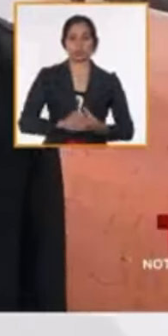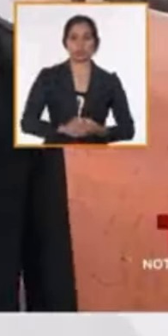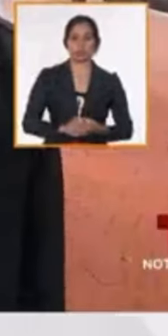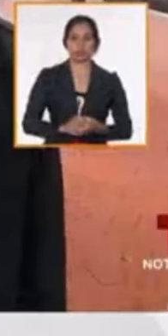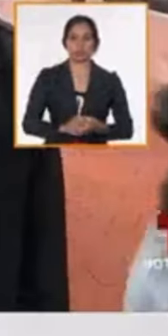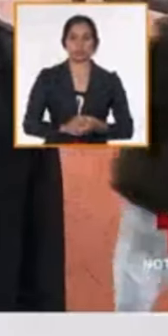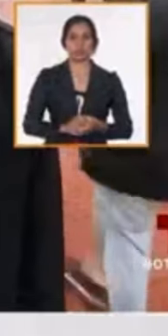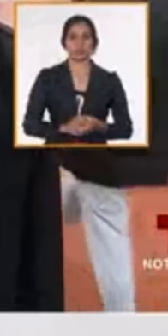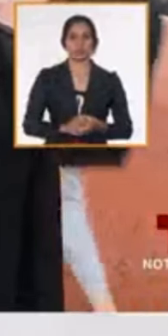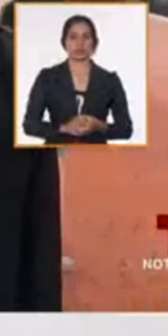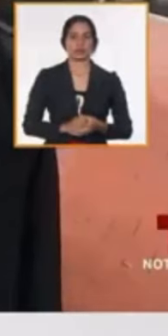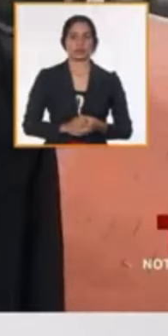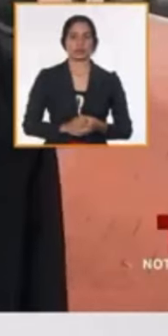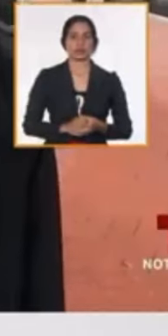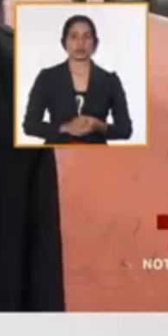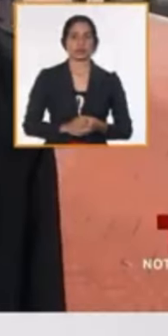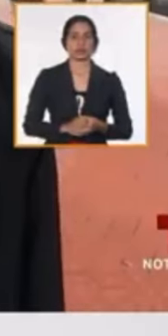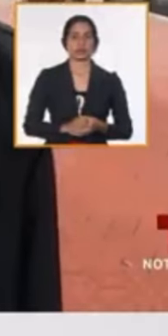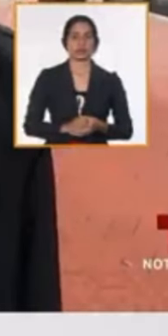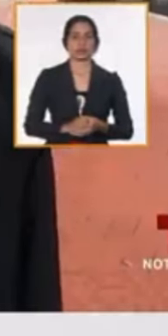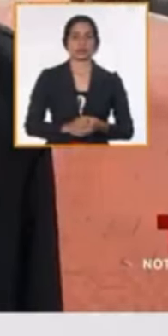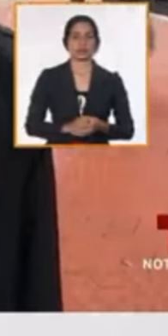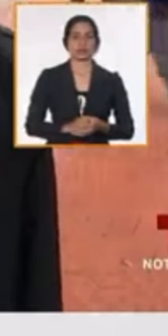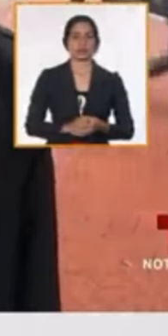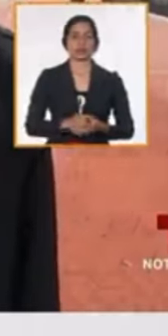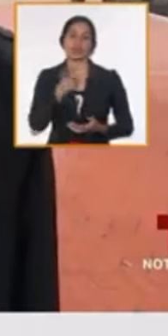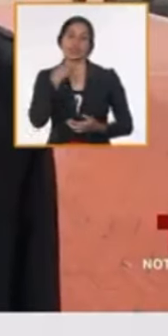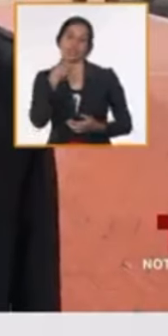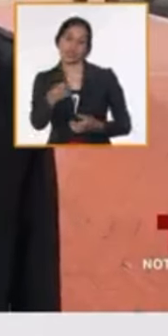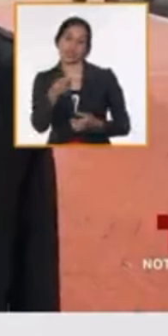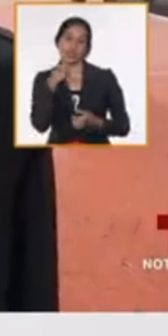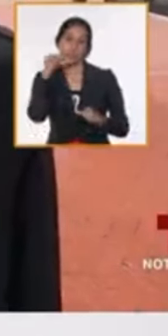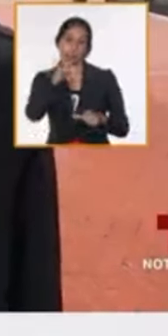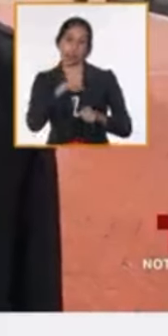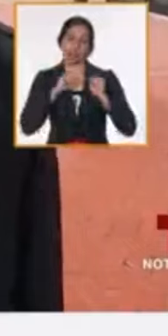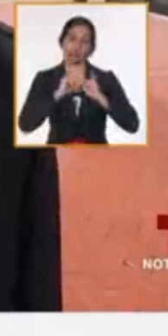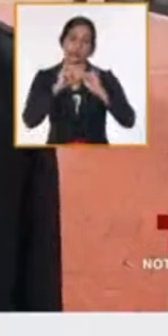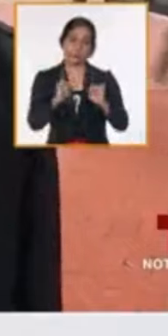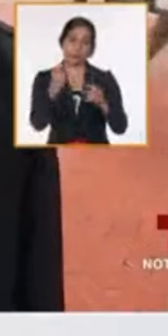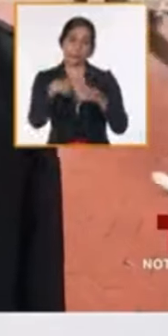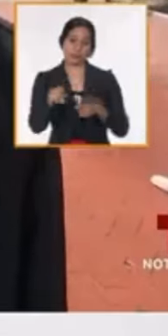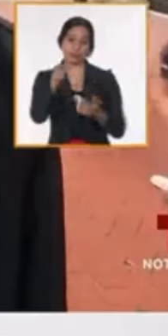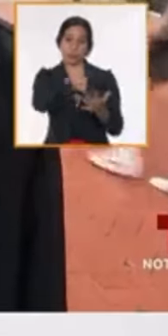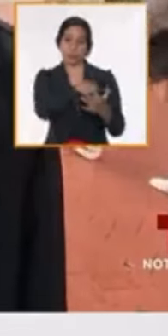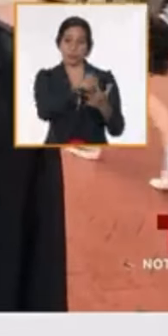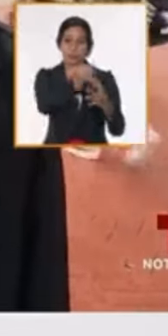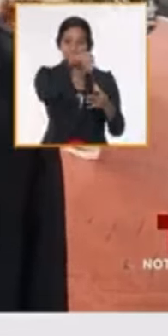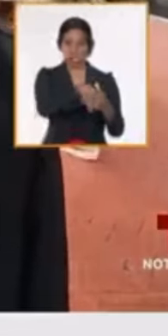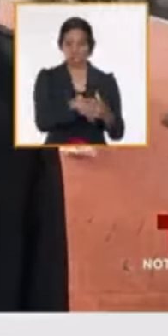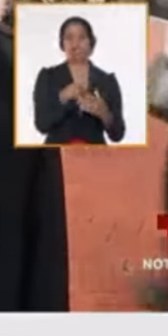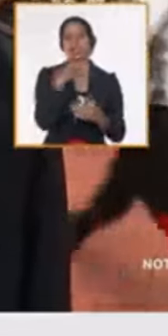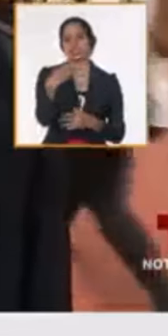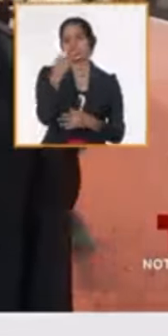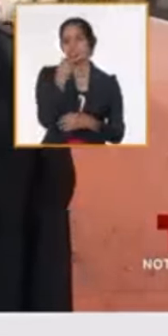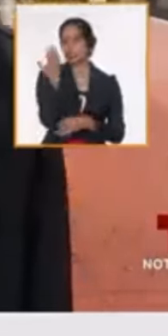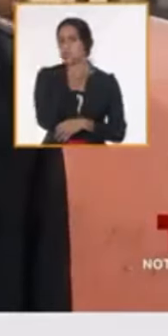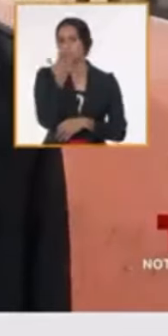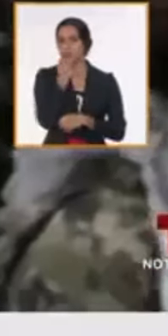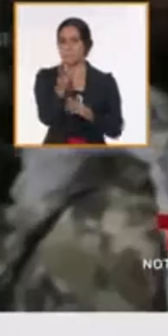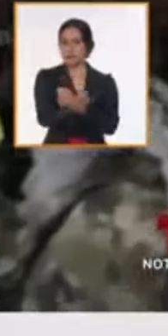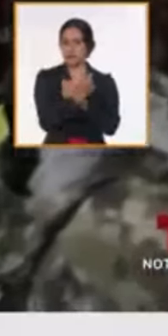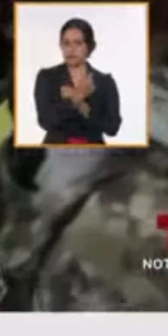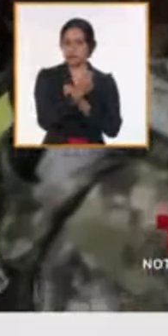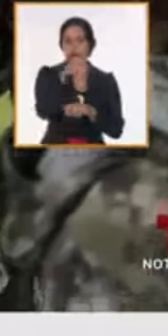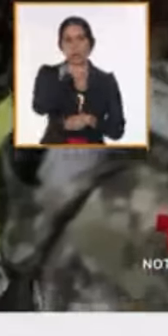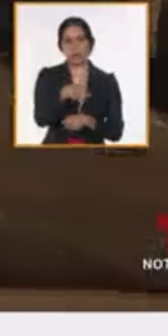she's misinformed. Le diría que está mal informada, pero yo voté por ella, me dijo este profesor, quien abogó por los